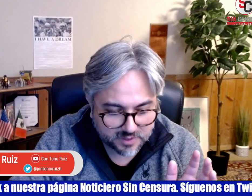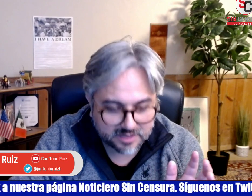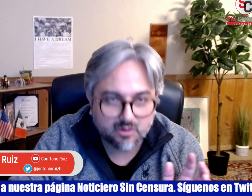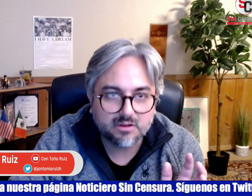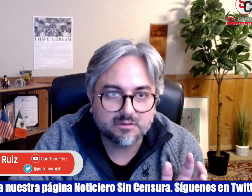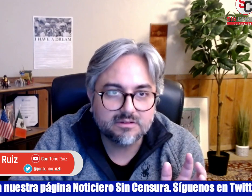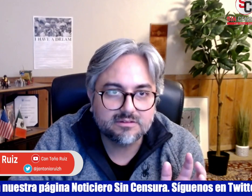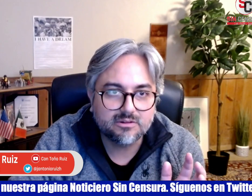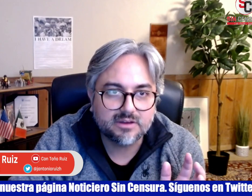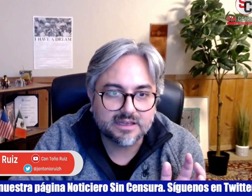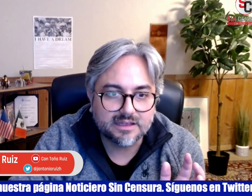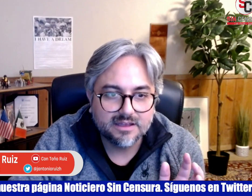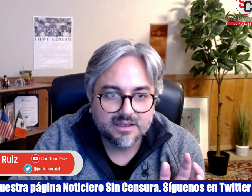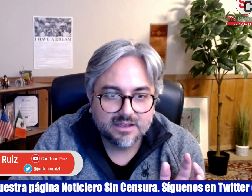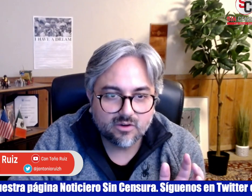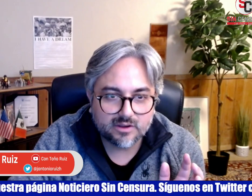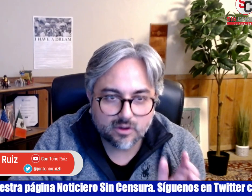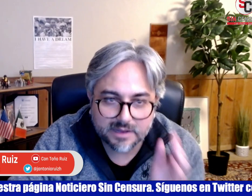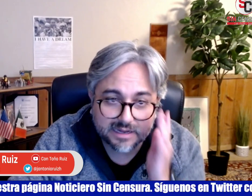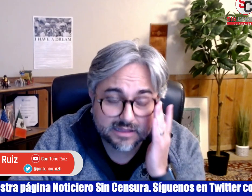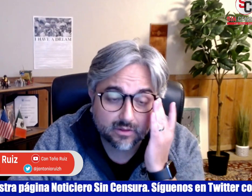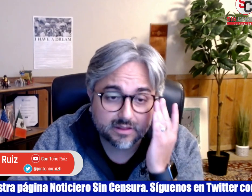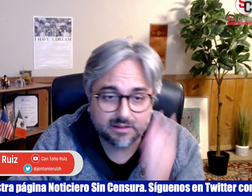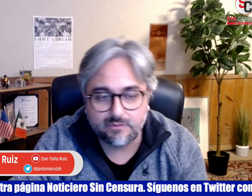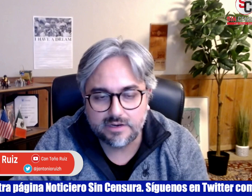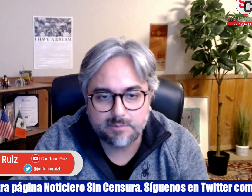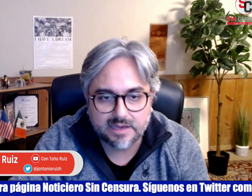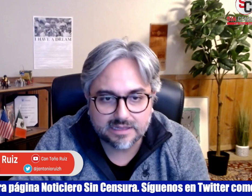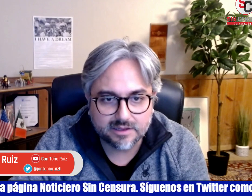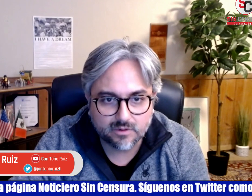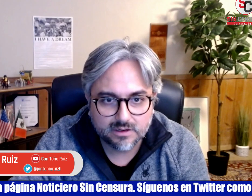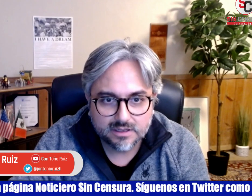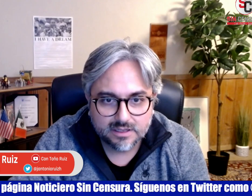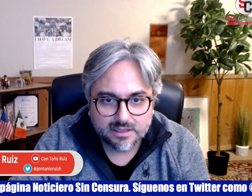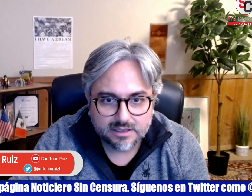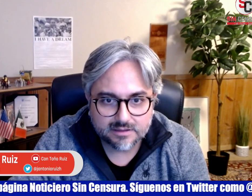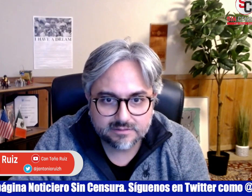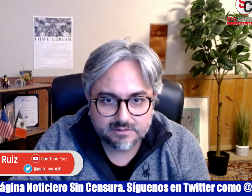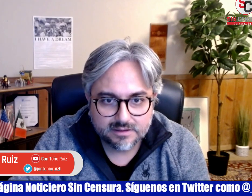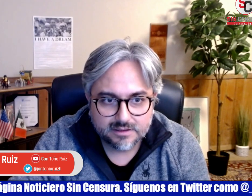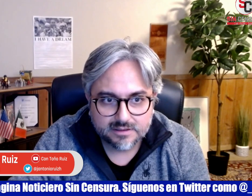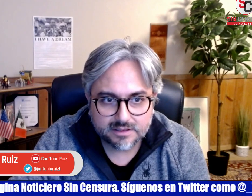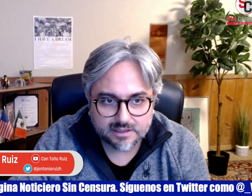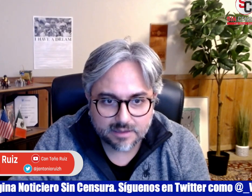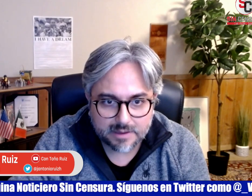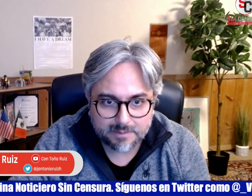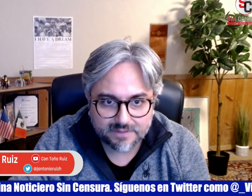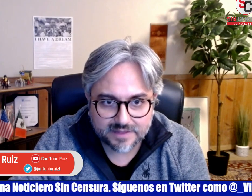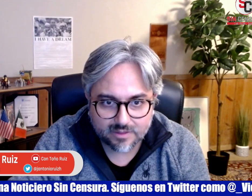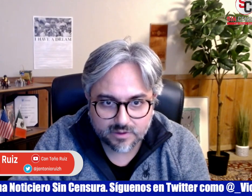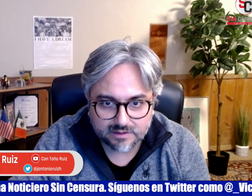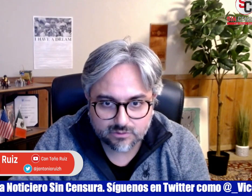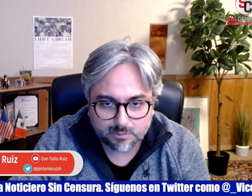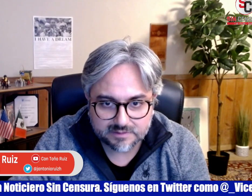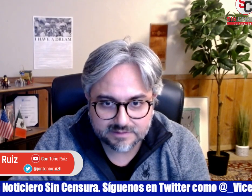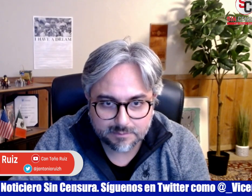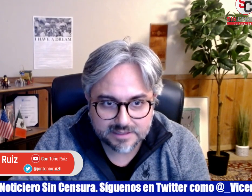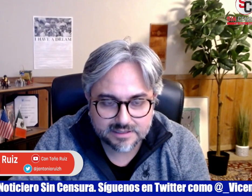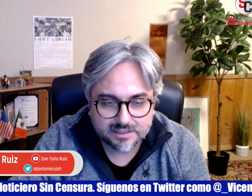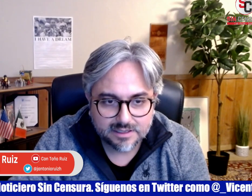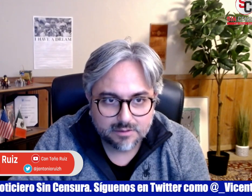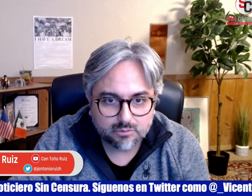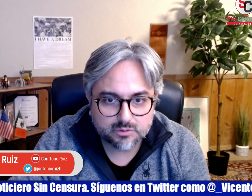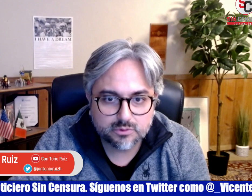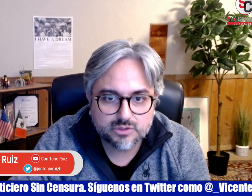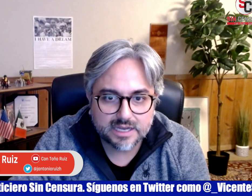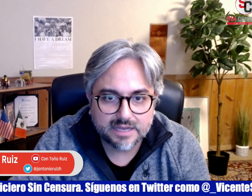su contra, ¿no? Lo que yo había leído de Felipe Calderón es que había planteado que esto